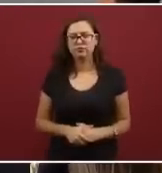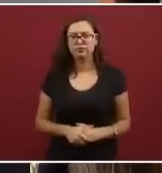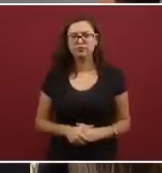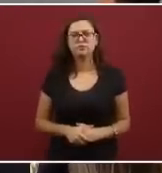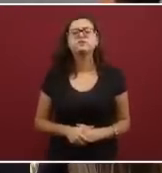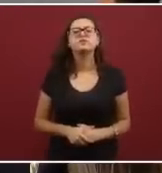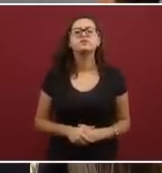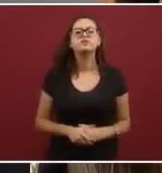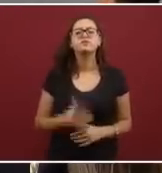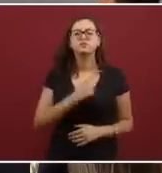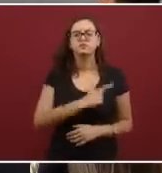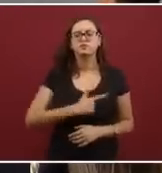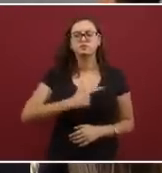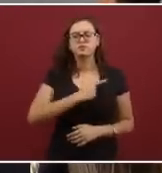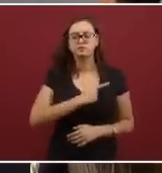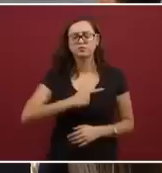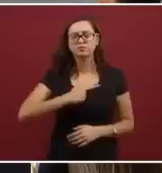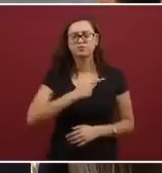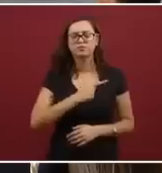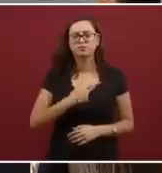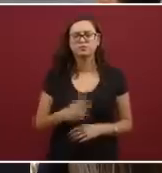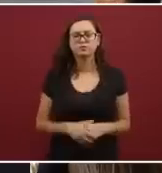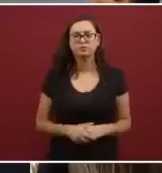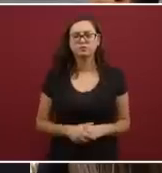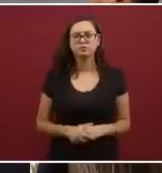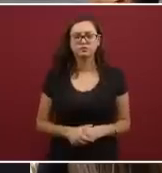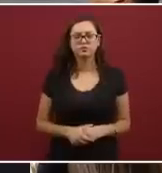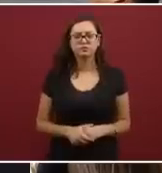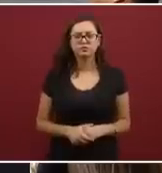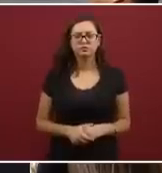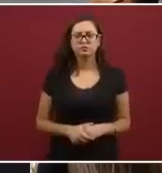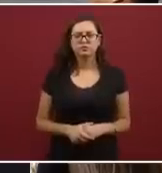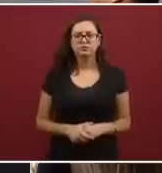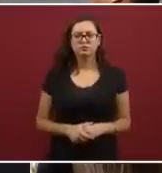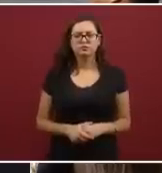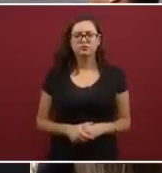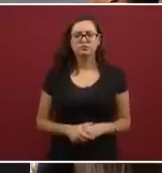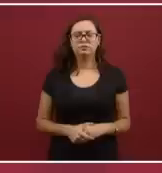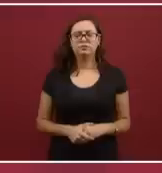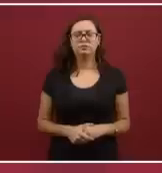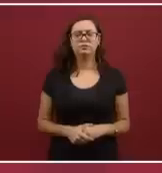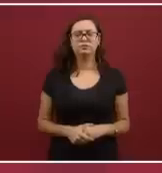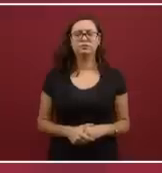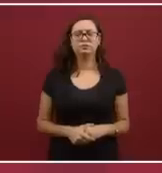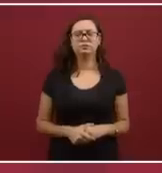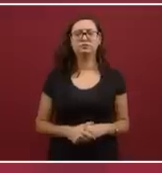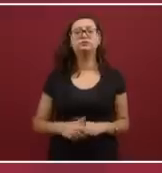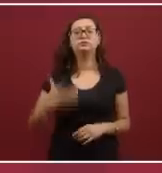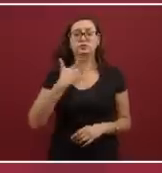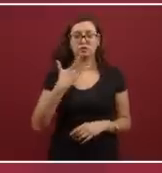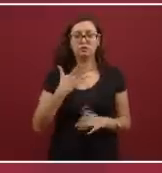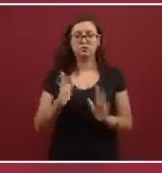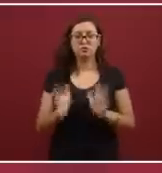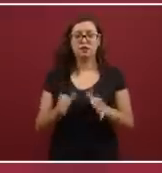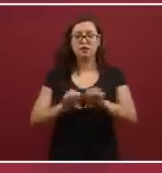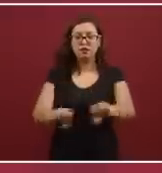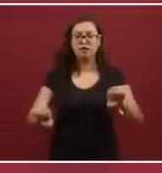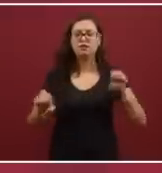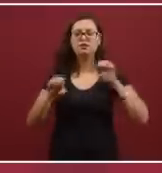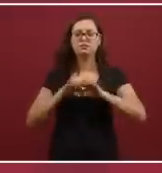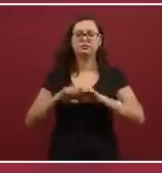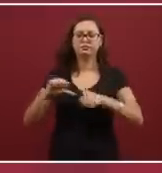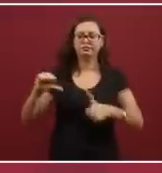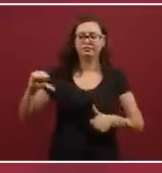Con mucho gusto, establecimos un equipo con los países centroamericanos, tenemos